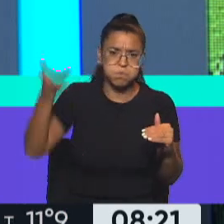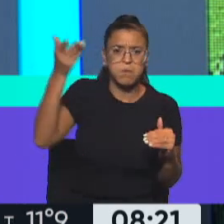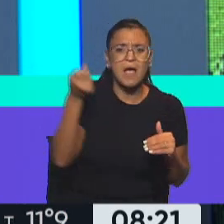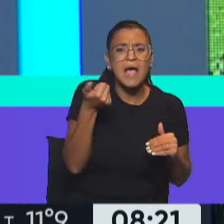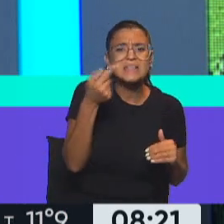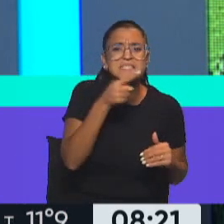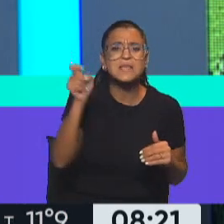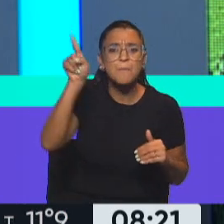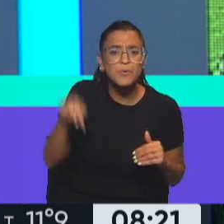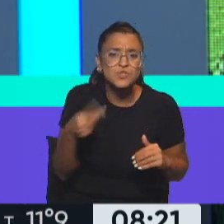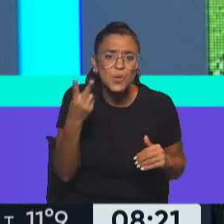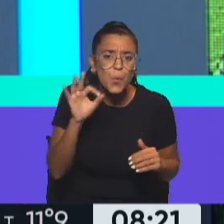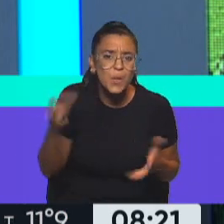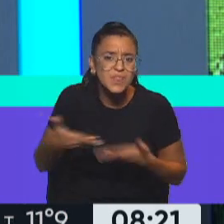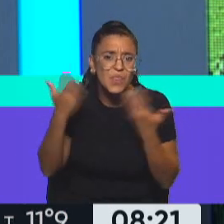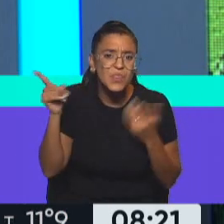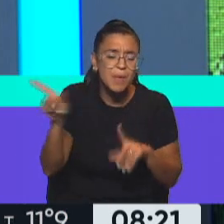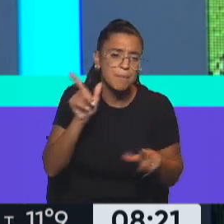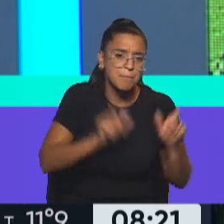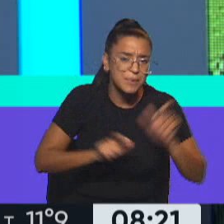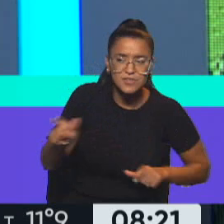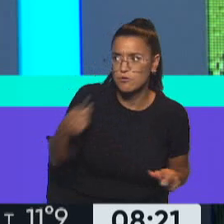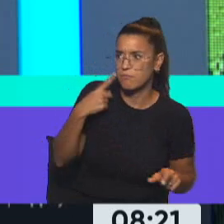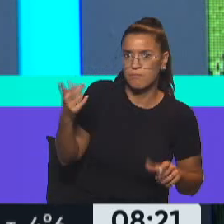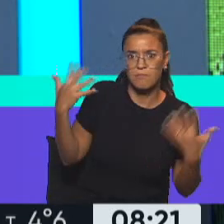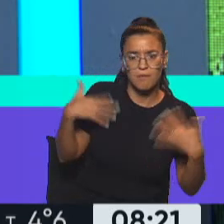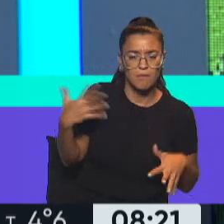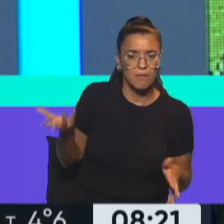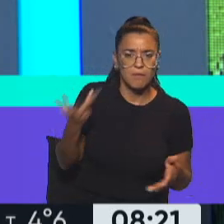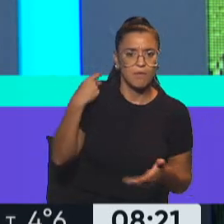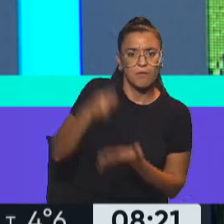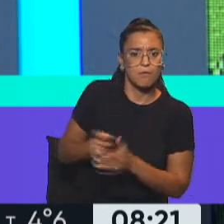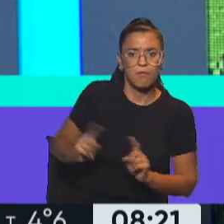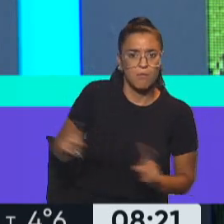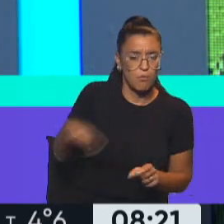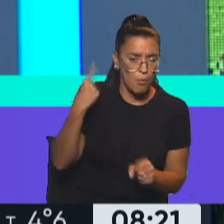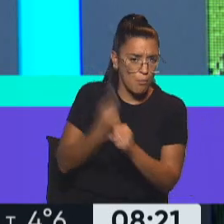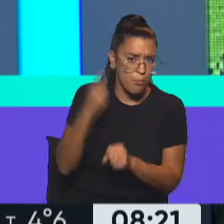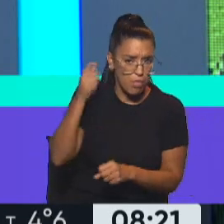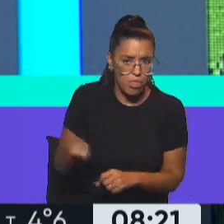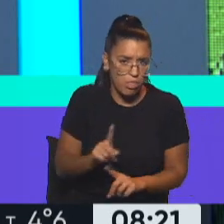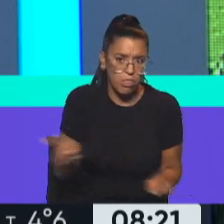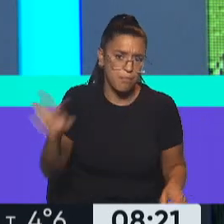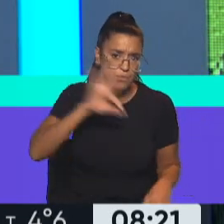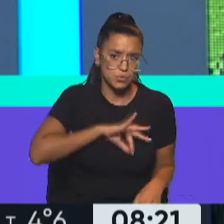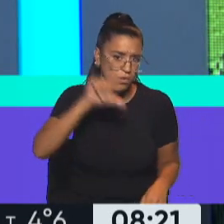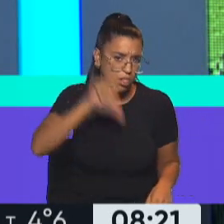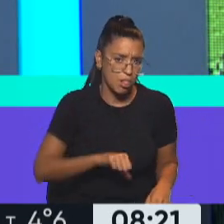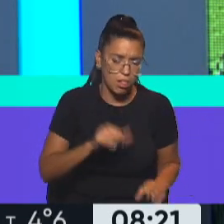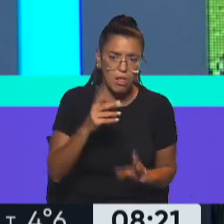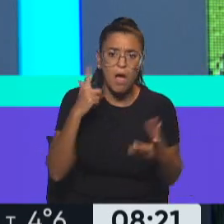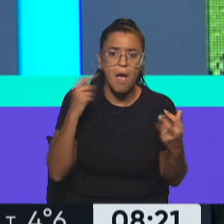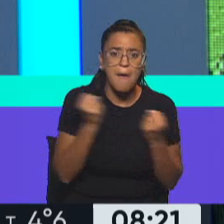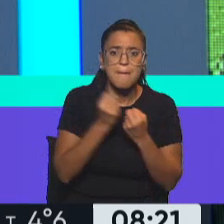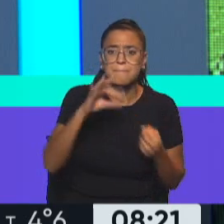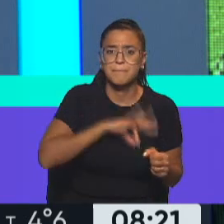del 100% en 20 días, que eso la gente lo termina absorbiendo y no podés contener, porque las paritarias, incluso hay muchas paritarias